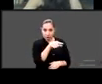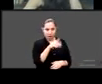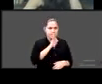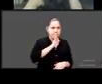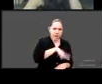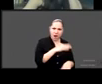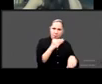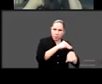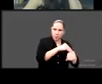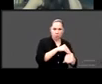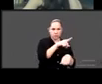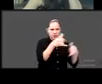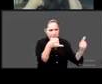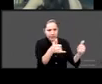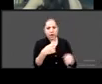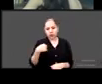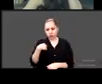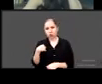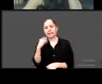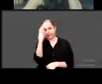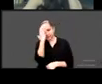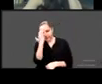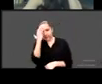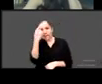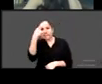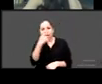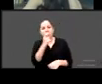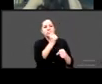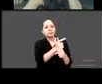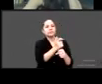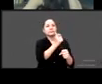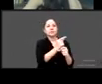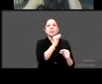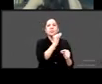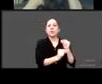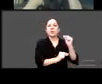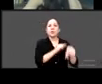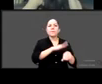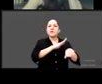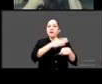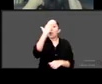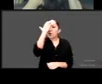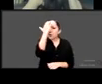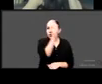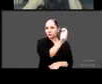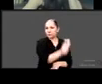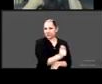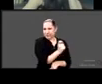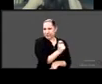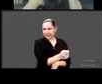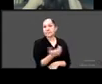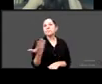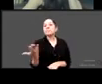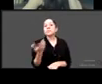y conocer qué es lo que necesita aprender. En estos términos, bienvenido todo comportamiento de cualquier